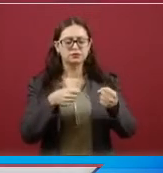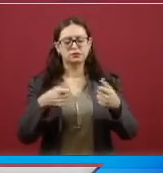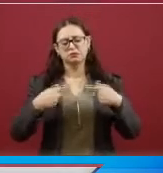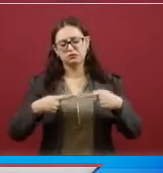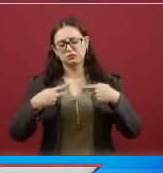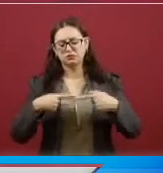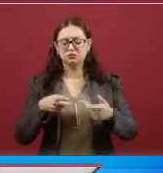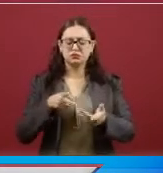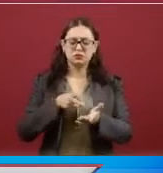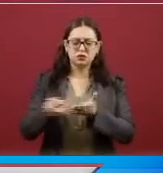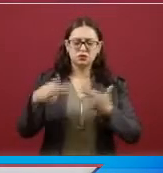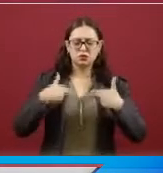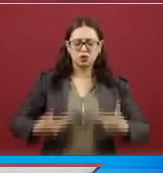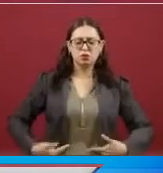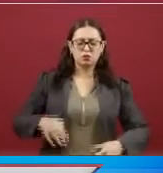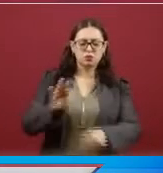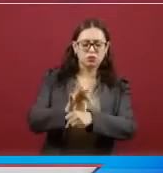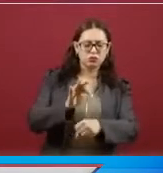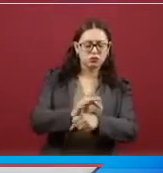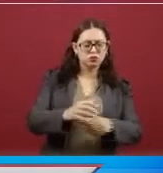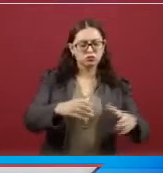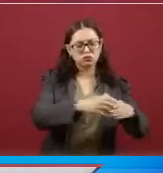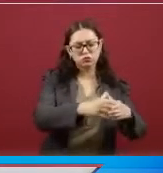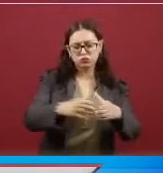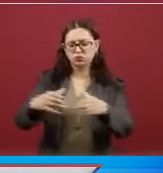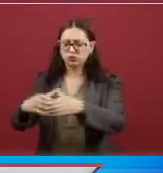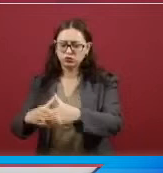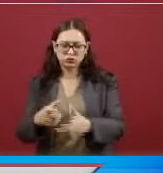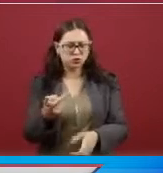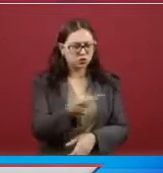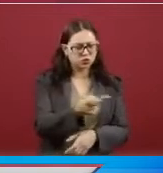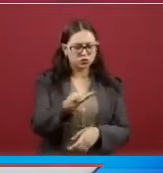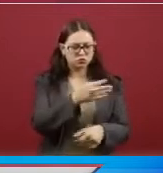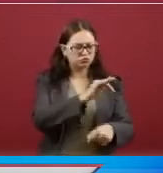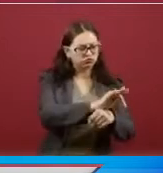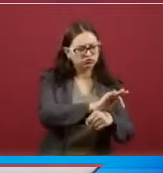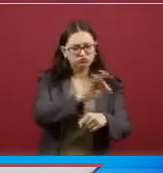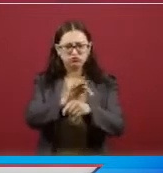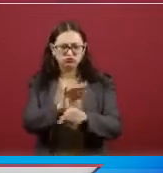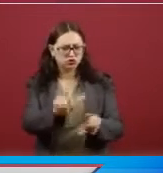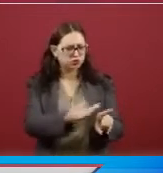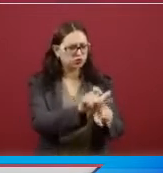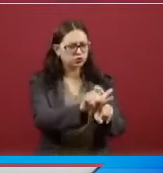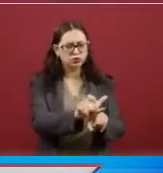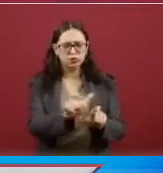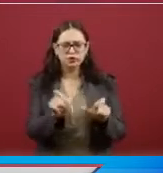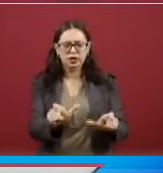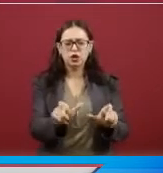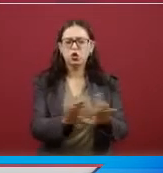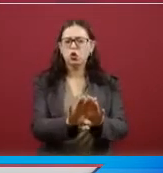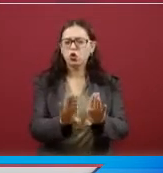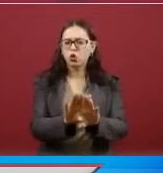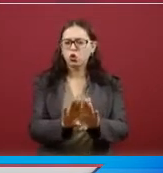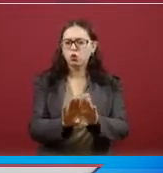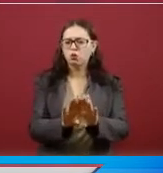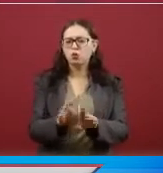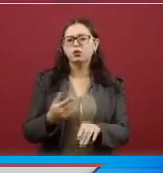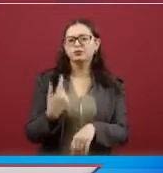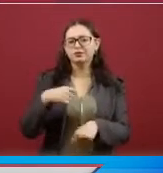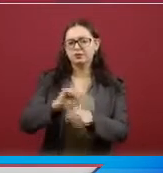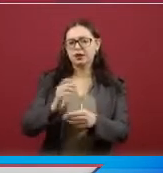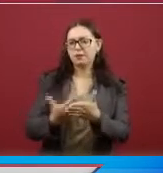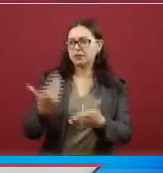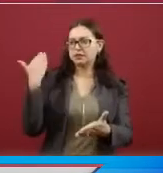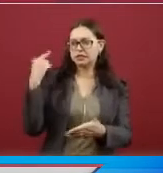derechos humanos. La Ley de Protección a Periodistas y a Defensores de Derechos Humanos fue creada en 2012. Es una responsabilidad